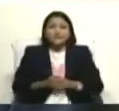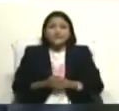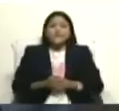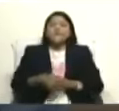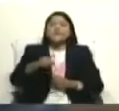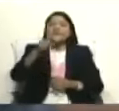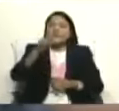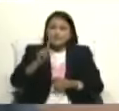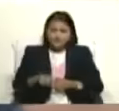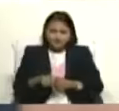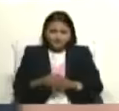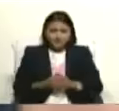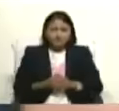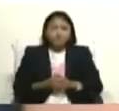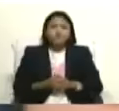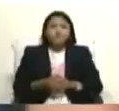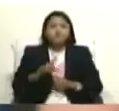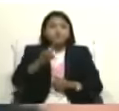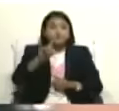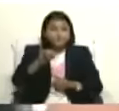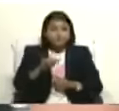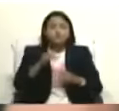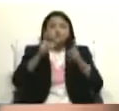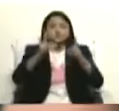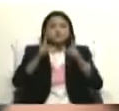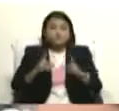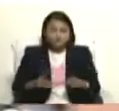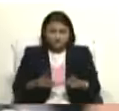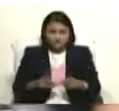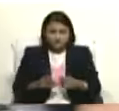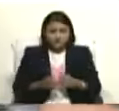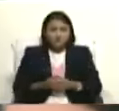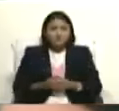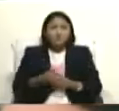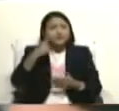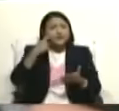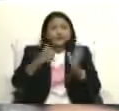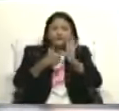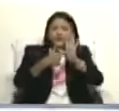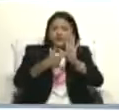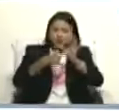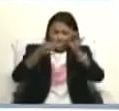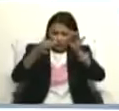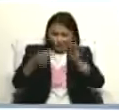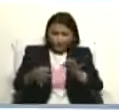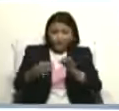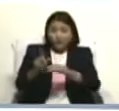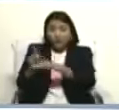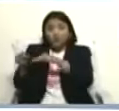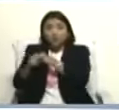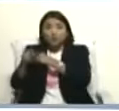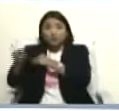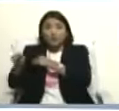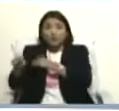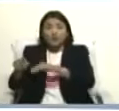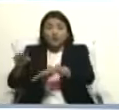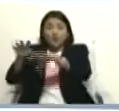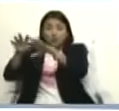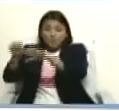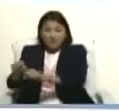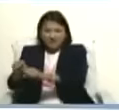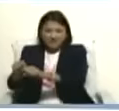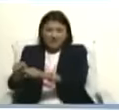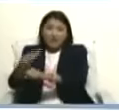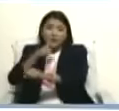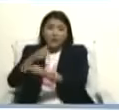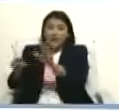Asimismo, con esta decisión ha quedado demostrado que Guyana, ocupante de facto